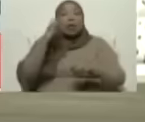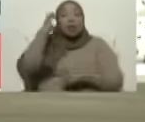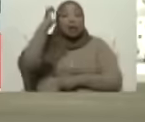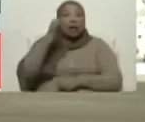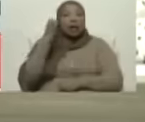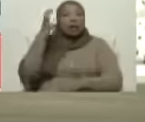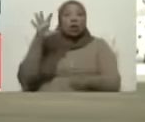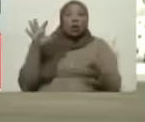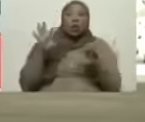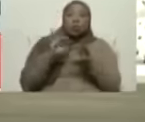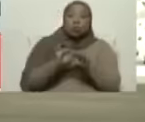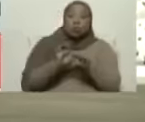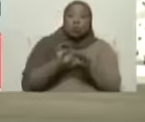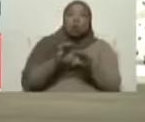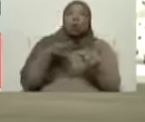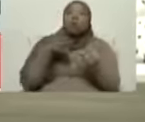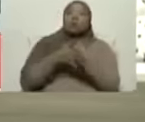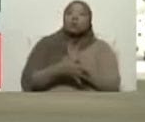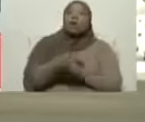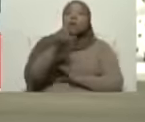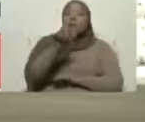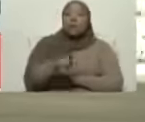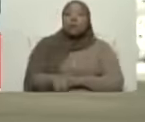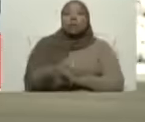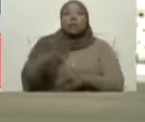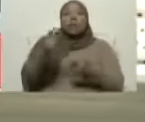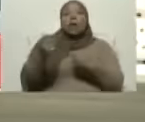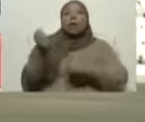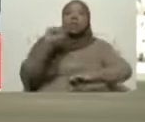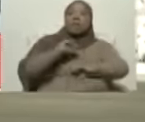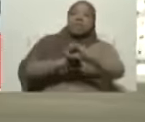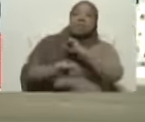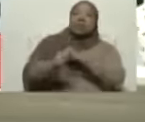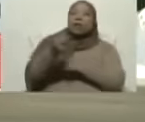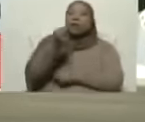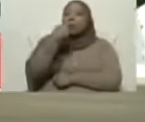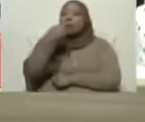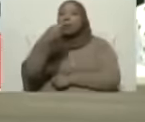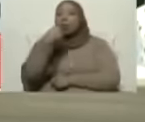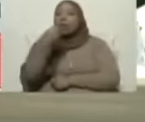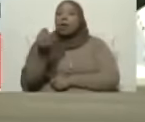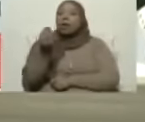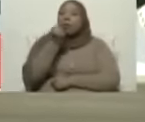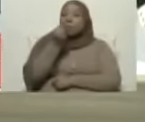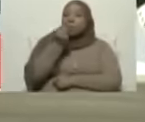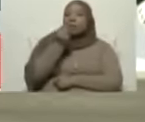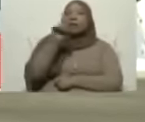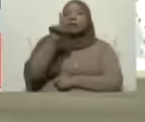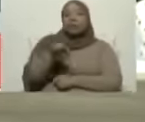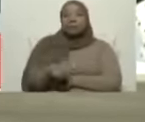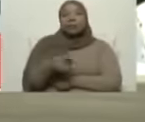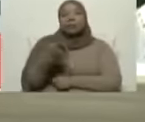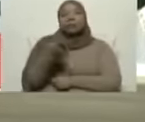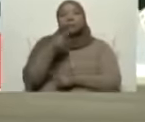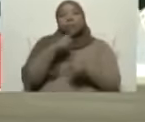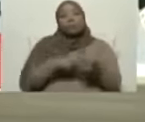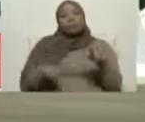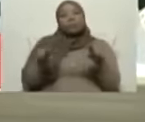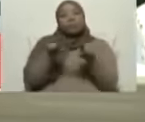Europea, pues impide el acceso a medicinas y alimentos.